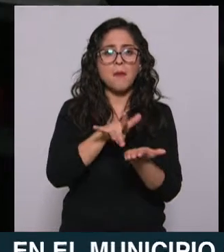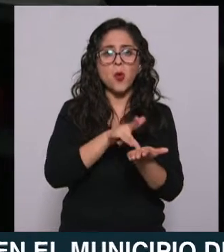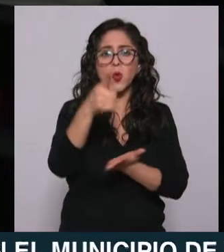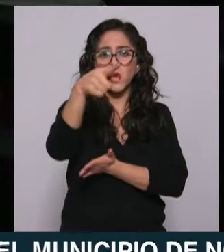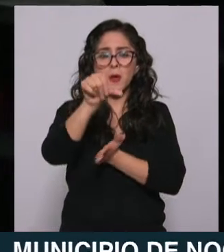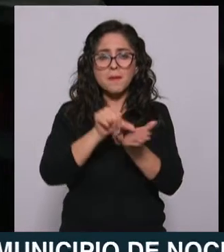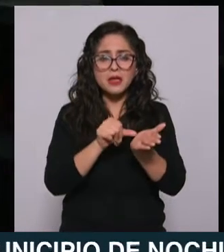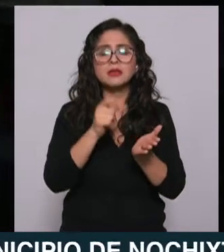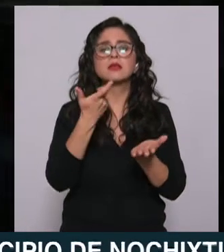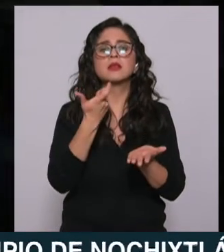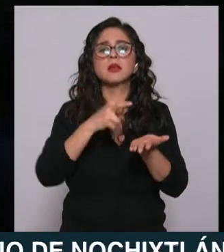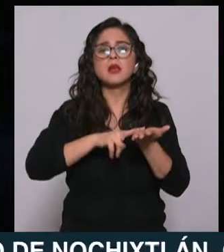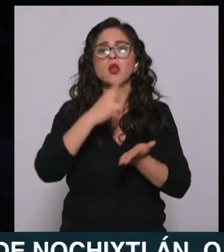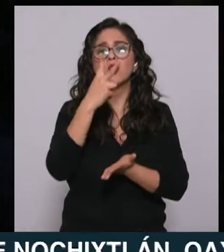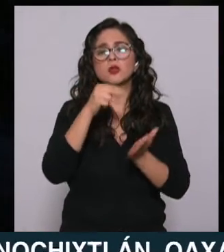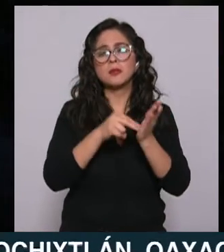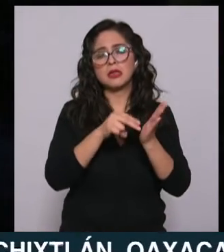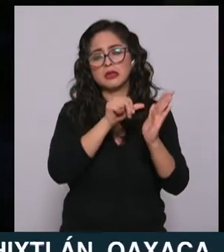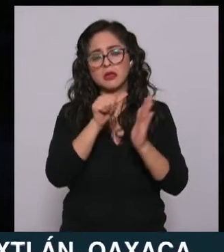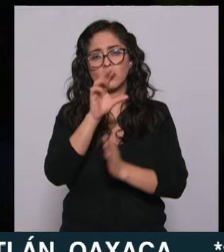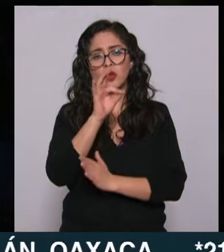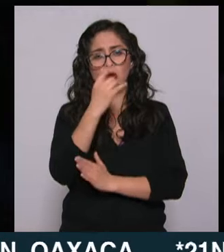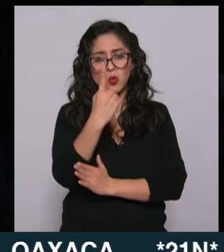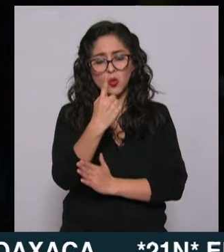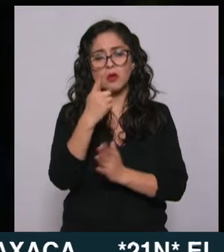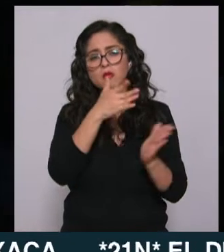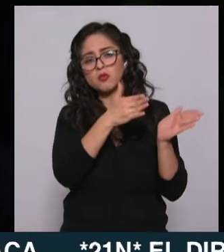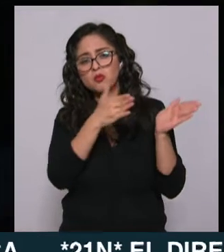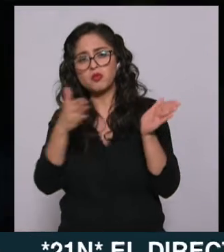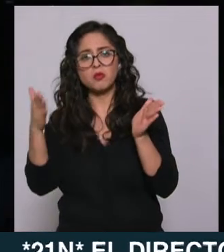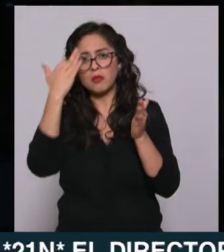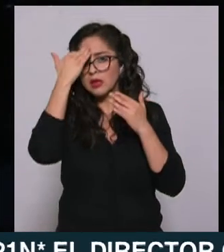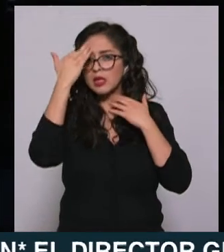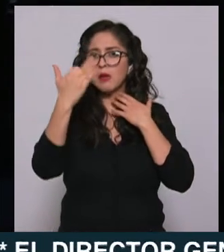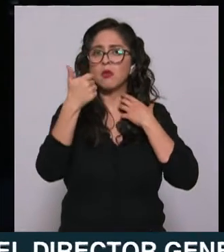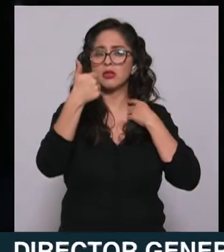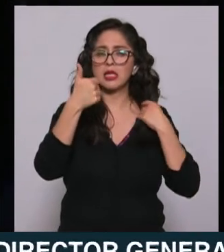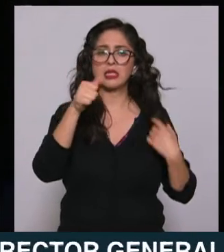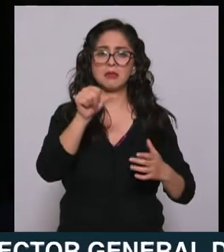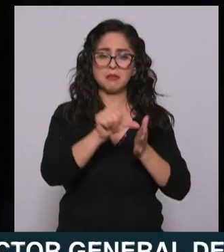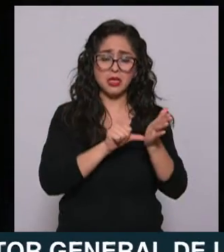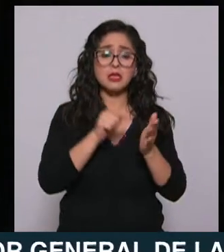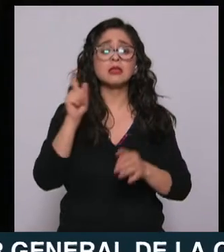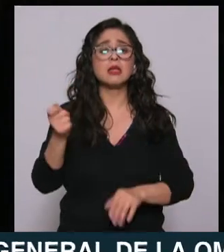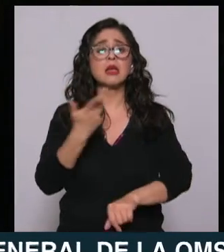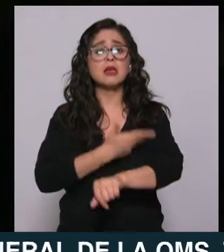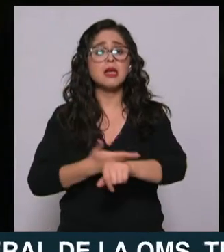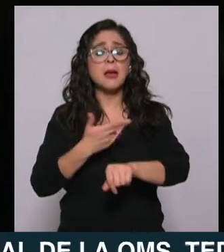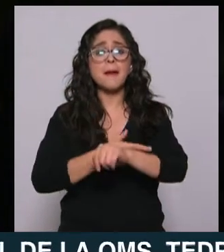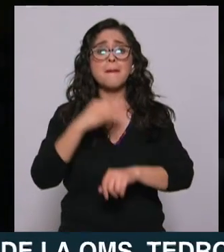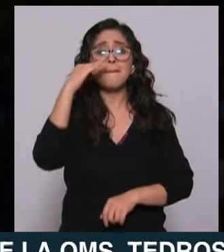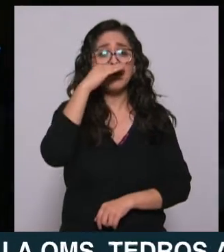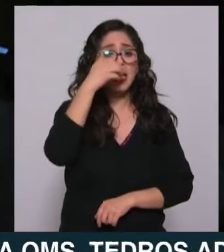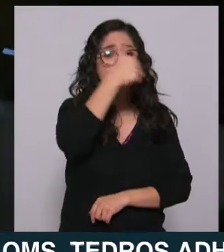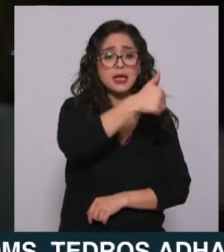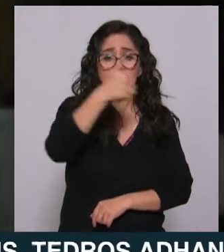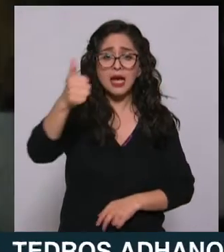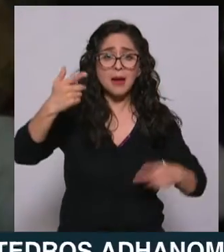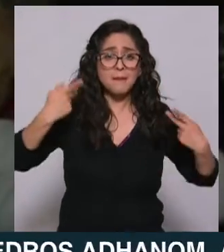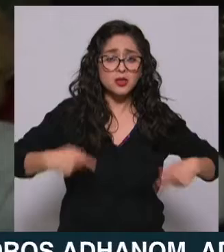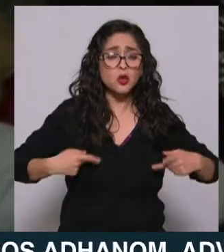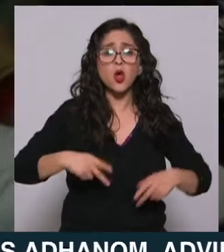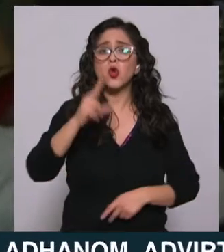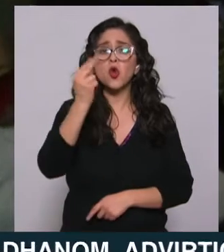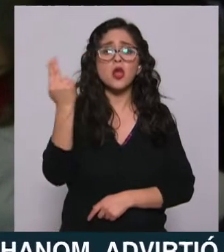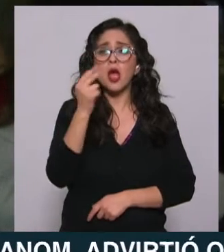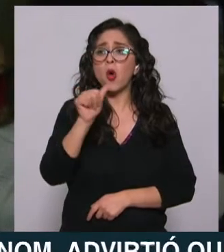de 2,641 pesos hasta por 6 meses. El trámite es gratuito, personal y sin gestores.